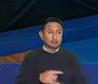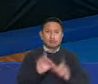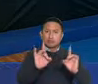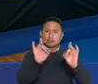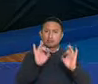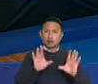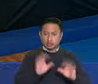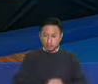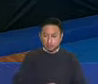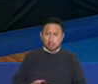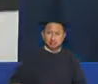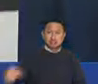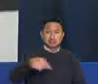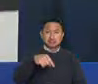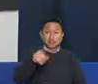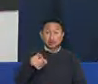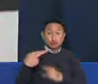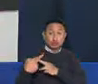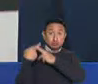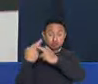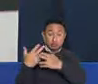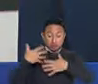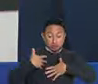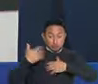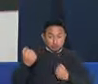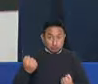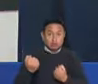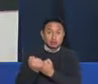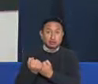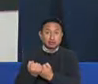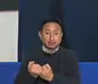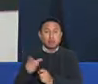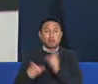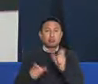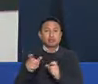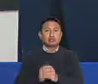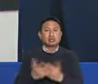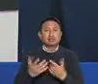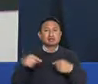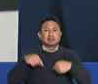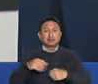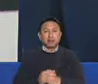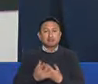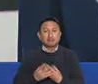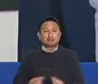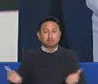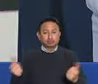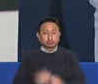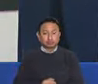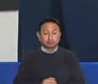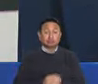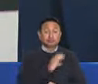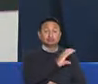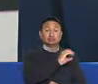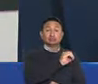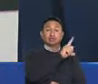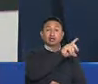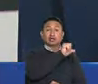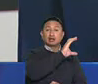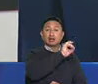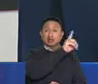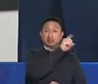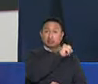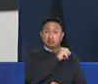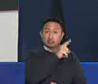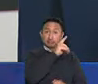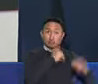apoyar. Si bien la competencia es de ellos, nuestra obligación es respaldar, porque la ciudadanía lo que quiere es que haya solución. En la vía Calacalí-Río Blanco, la Policía